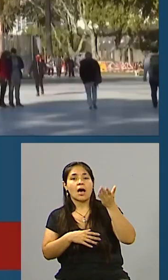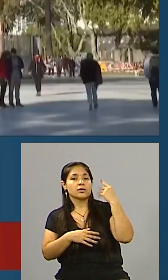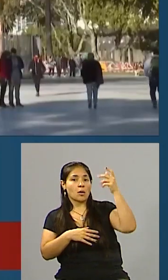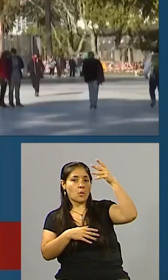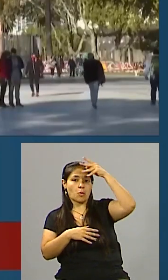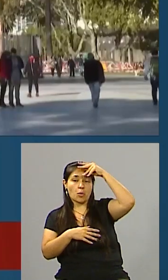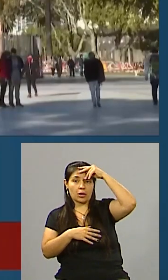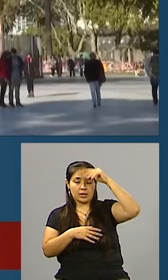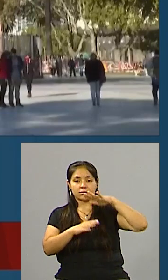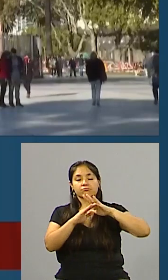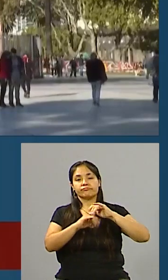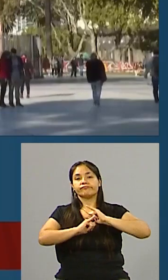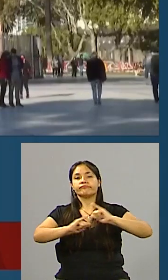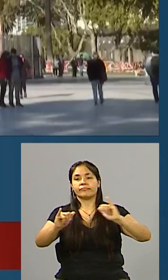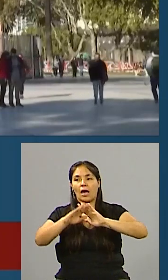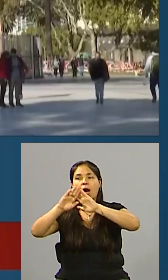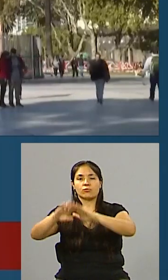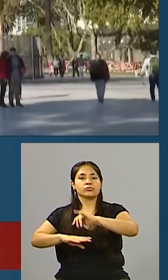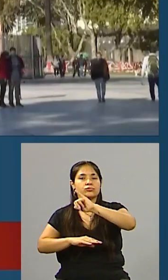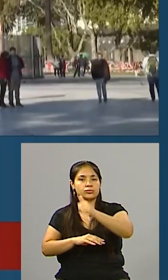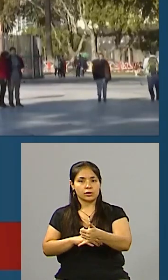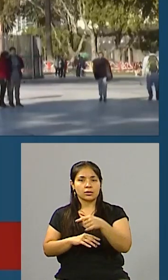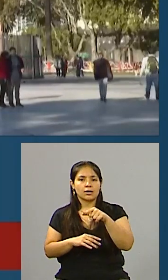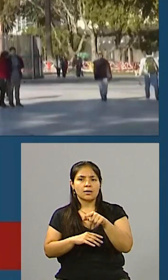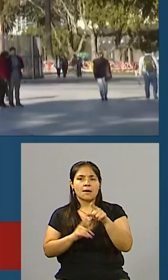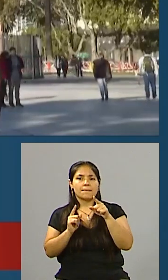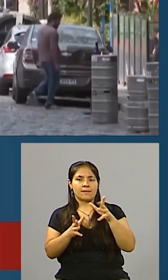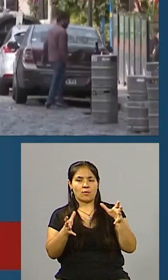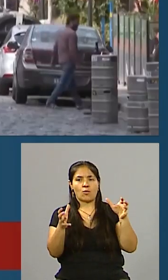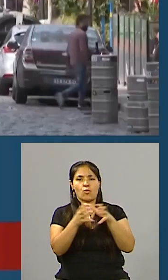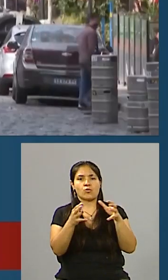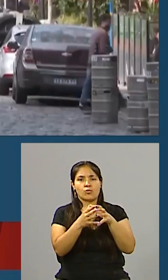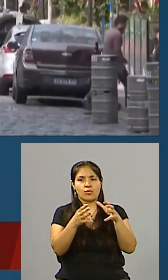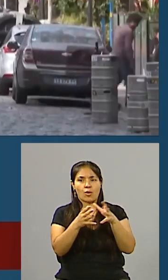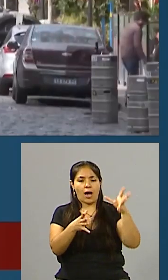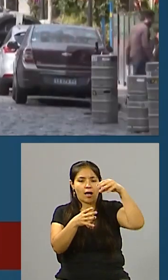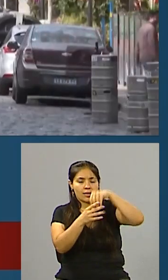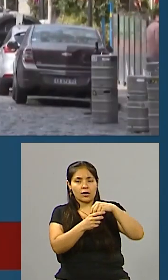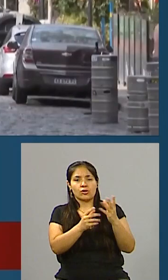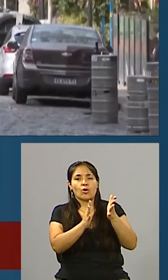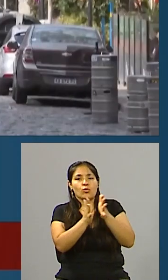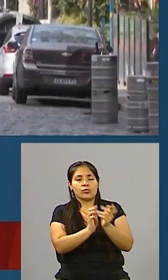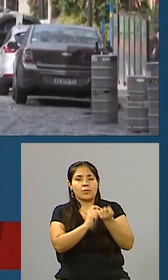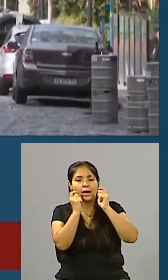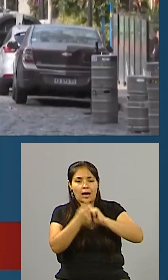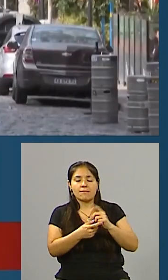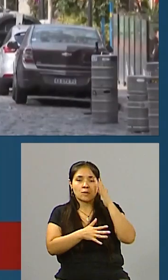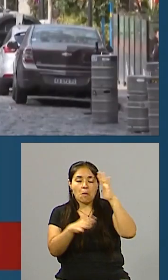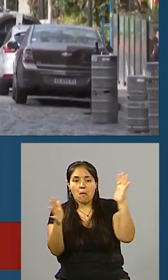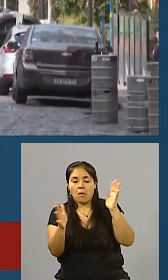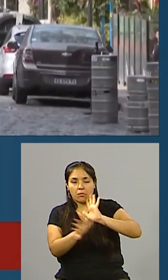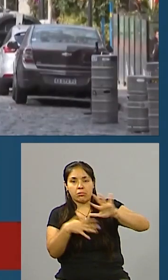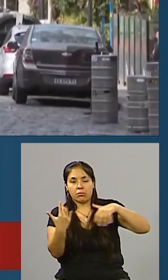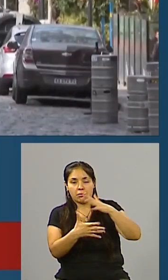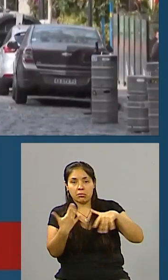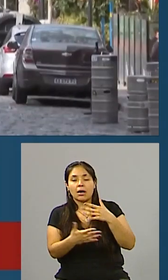su apoyo, de que esto iba a generar un temblor muy fuerte, ¿no? En Juntos por el Cambio. ¿Cómo está ahora la situación ahí?